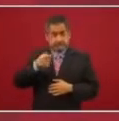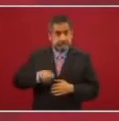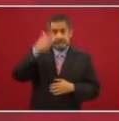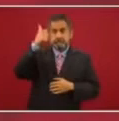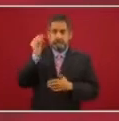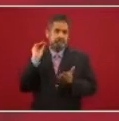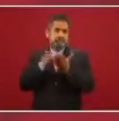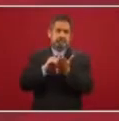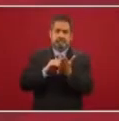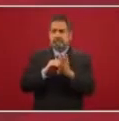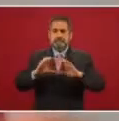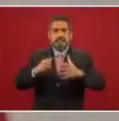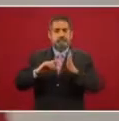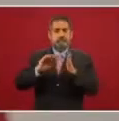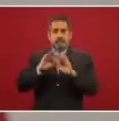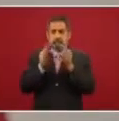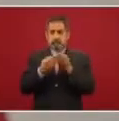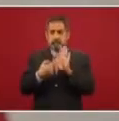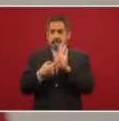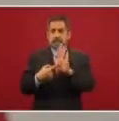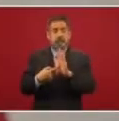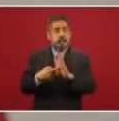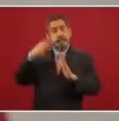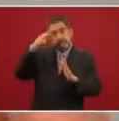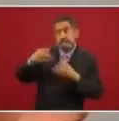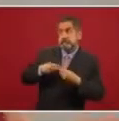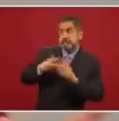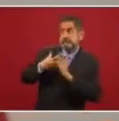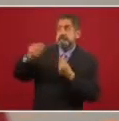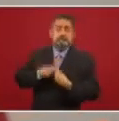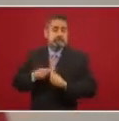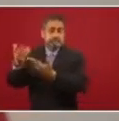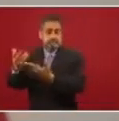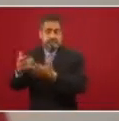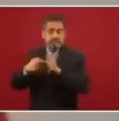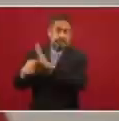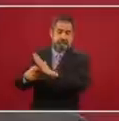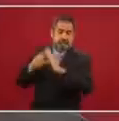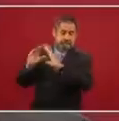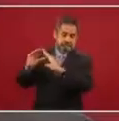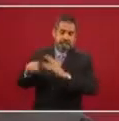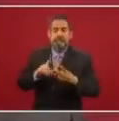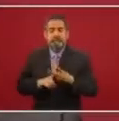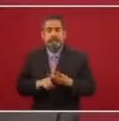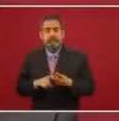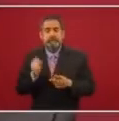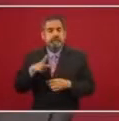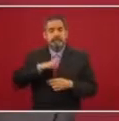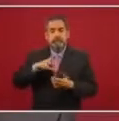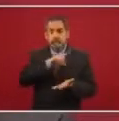tempranamente adoptó el modelo ahora es hoy se usa en casi todo el mundo que consiste en que hay unas estaciones de